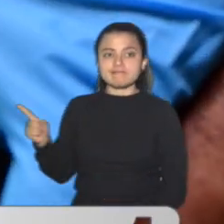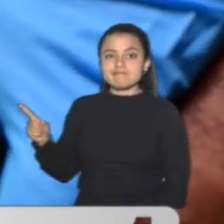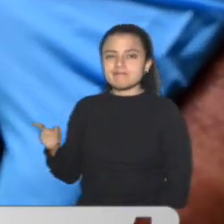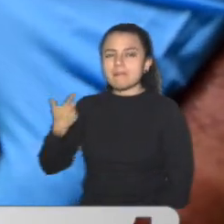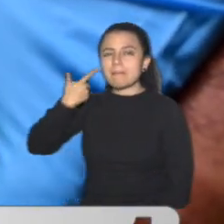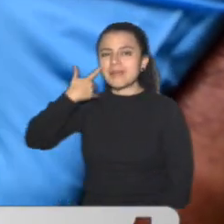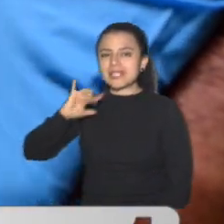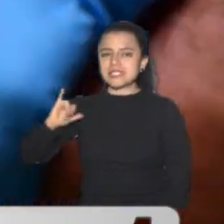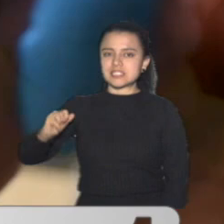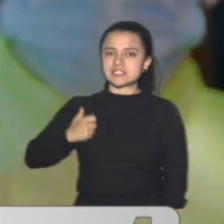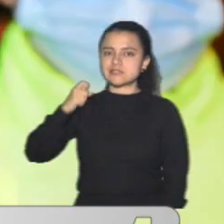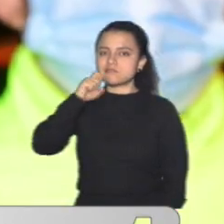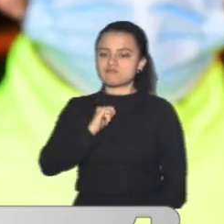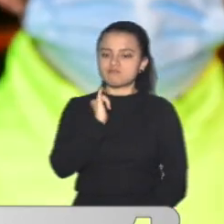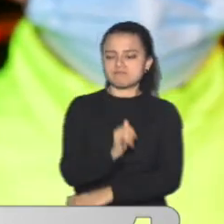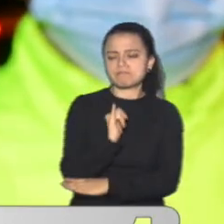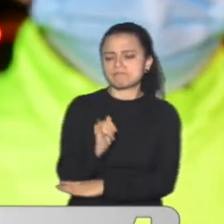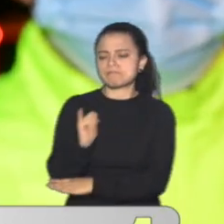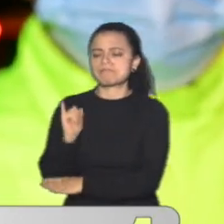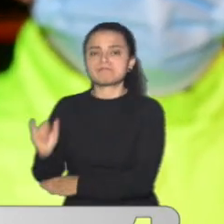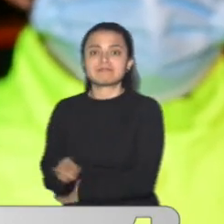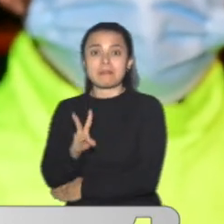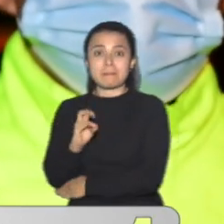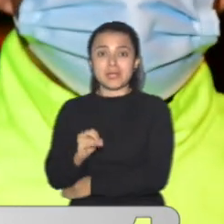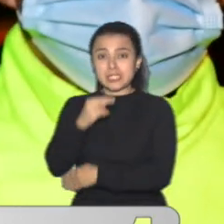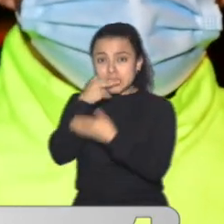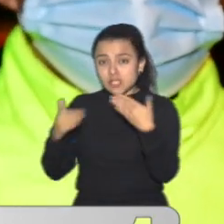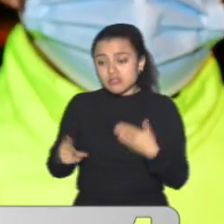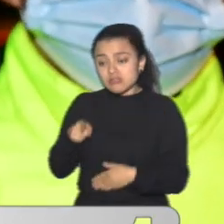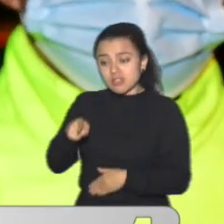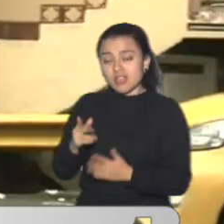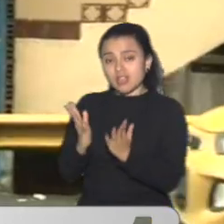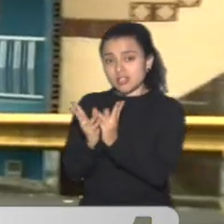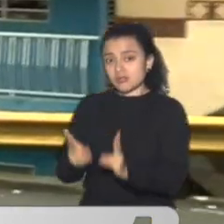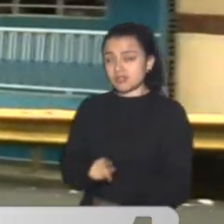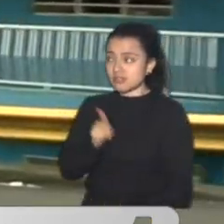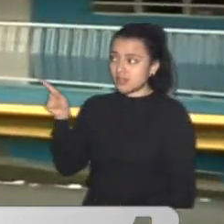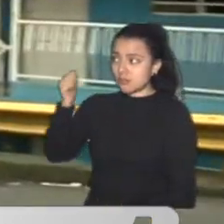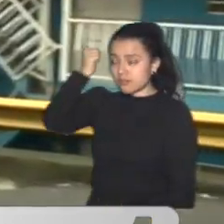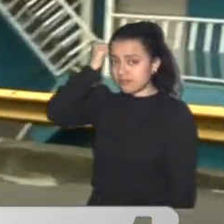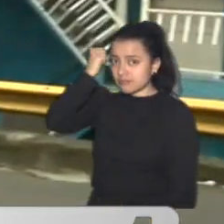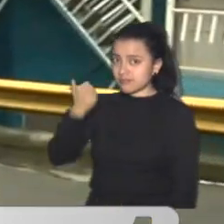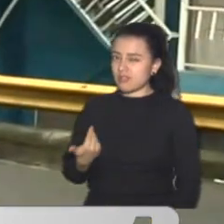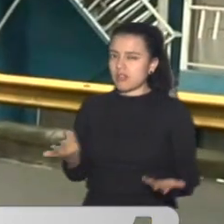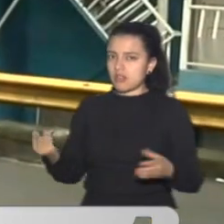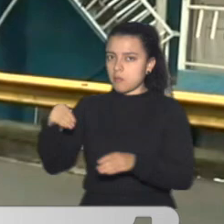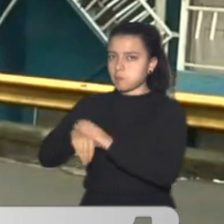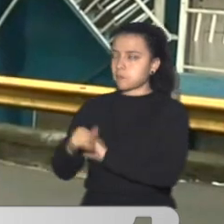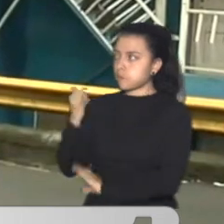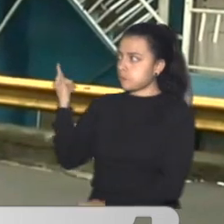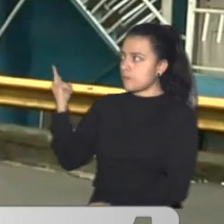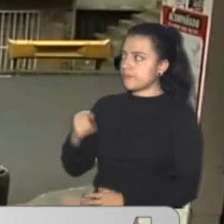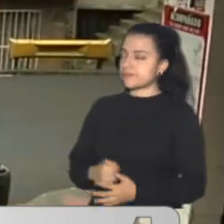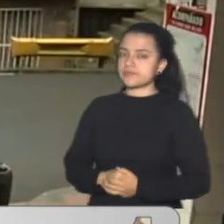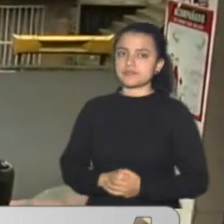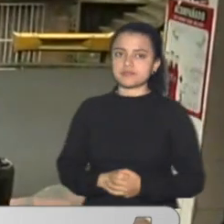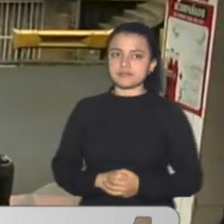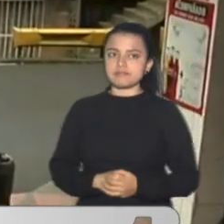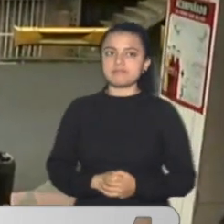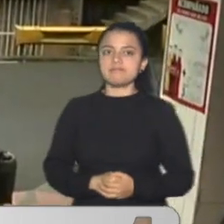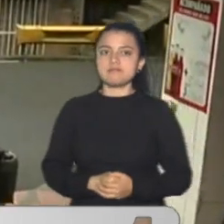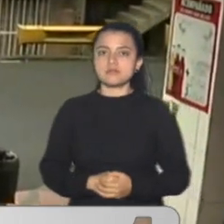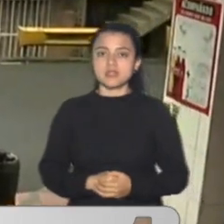por presunto abuso sexual de 20 niños que eran sus alumnos en el hogar infantil pero según denuncias de las familias del barrio santa cruz